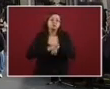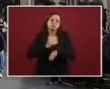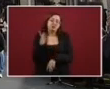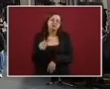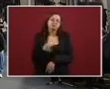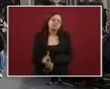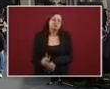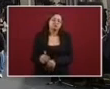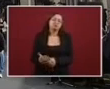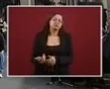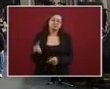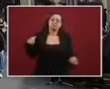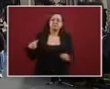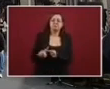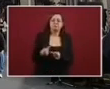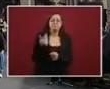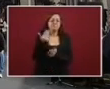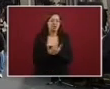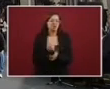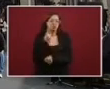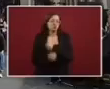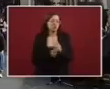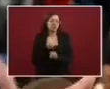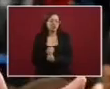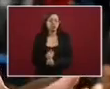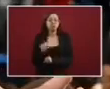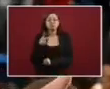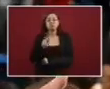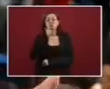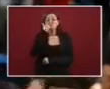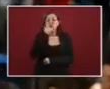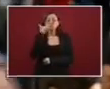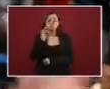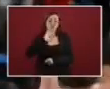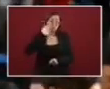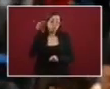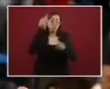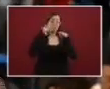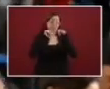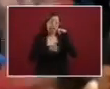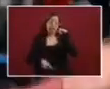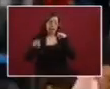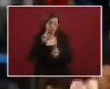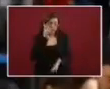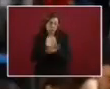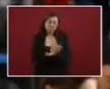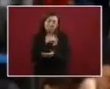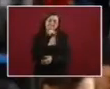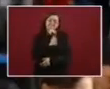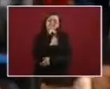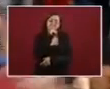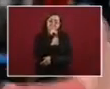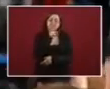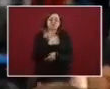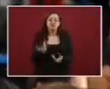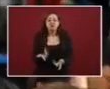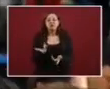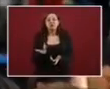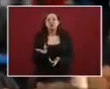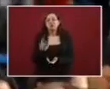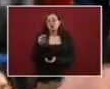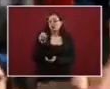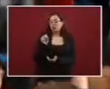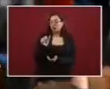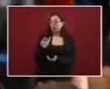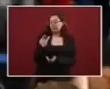menos pero la corrupción no solamente es a nivel federal de nada sirve de poco sirve ver a una rosario